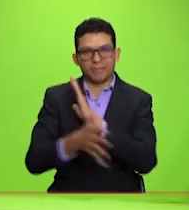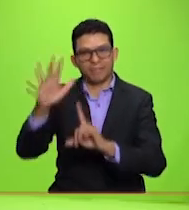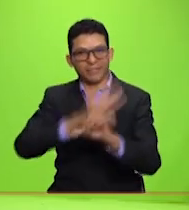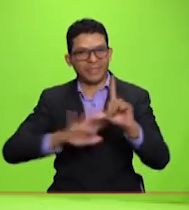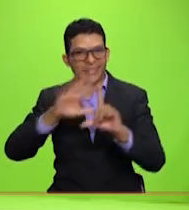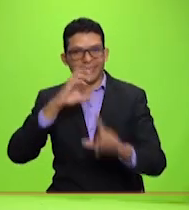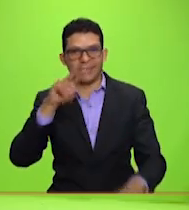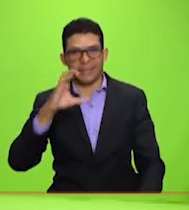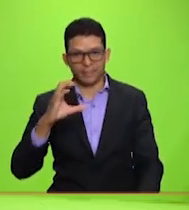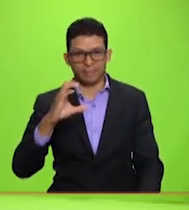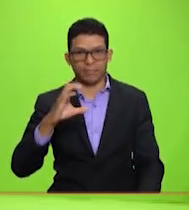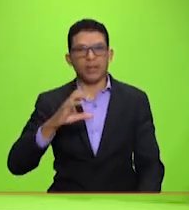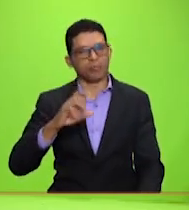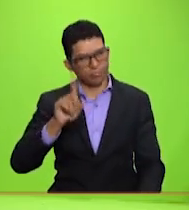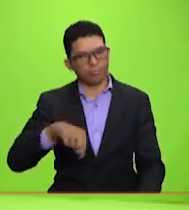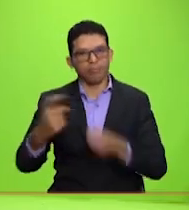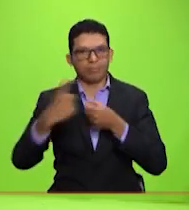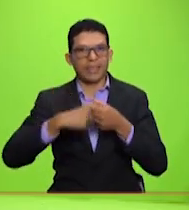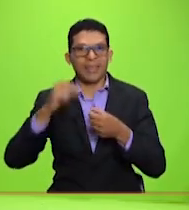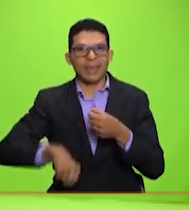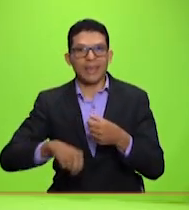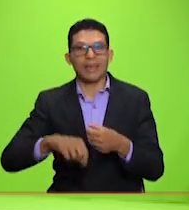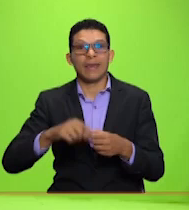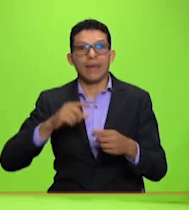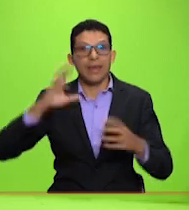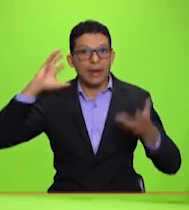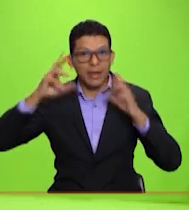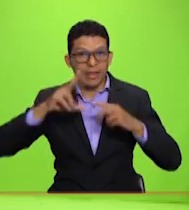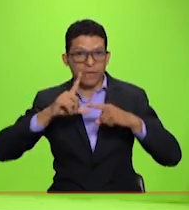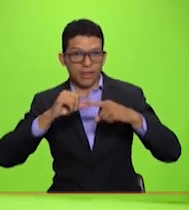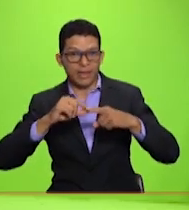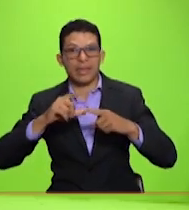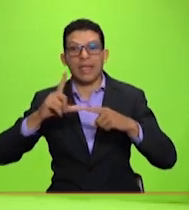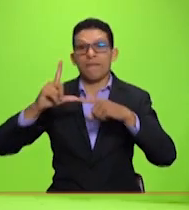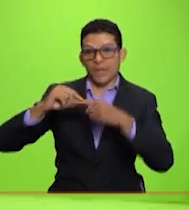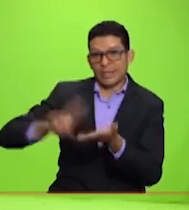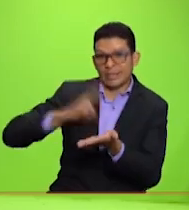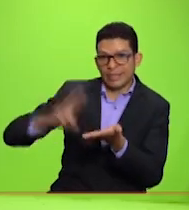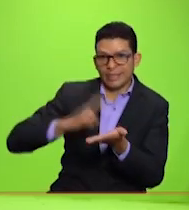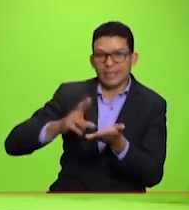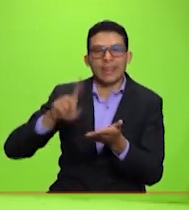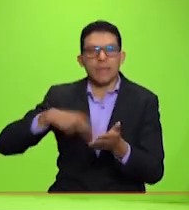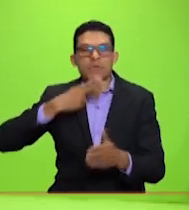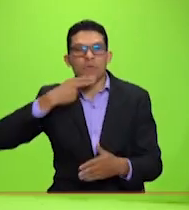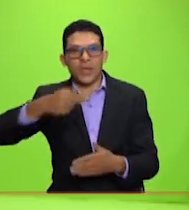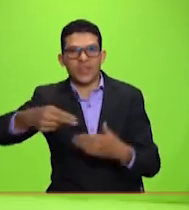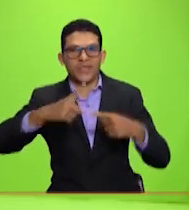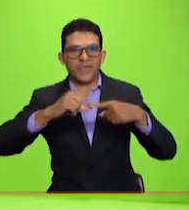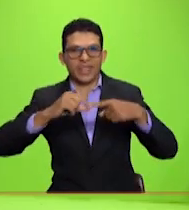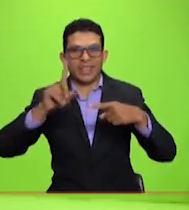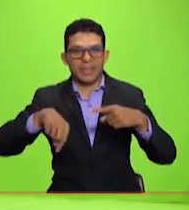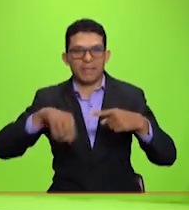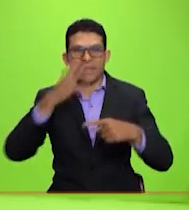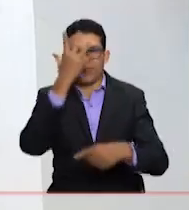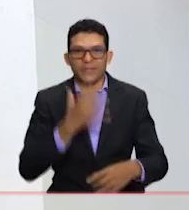CBC. También pueden seguirnos en Modo Verde Radio, en Modo Verde la revista y por supuesto en Cuentos Verdes y a través de las